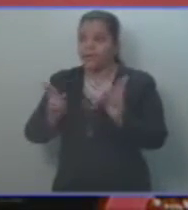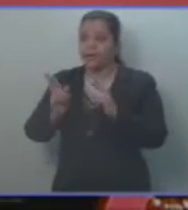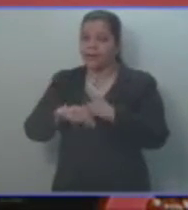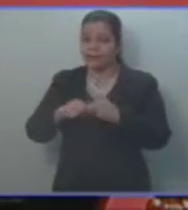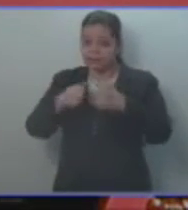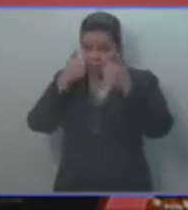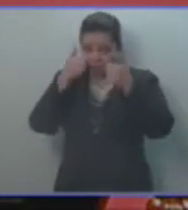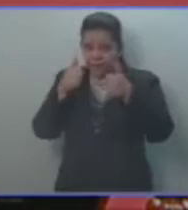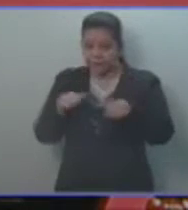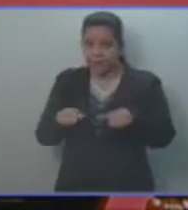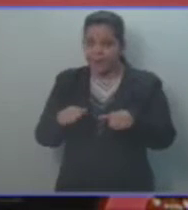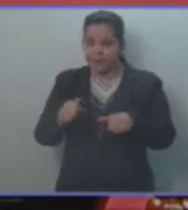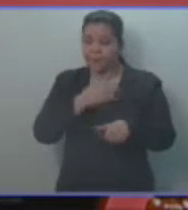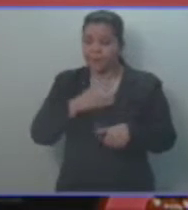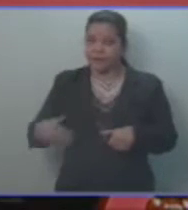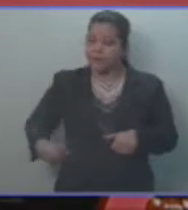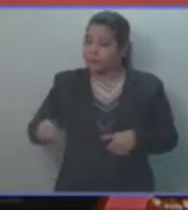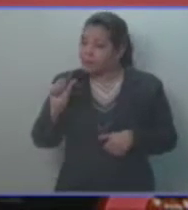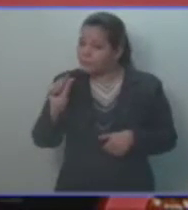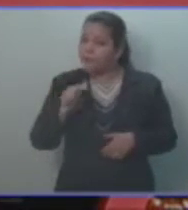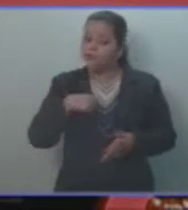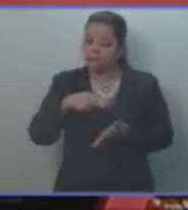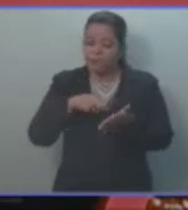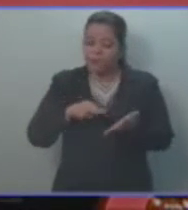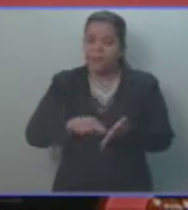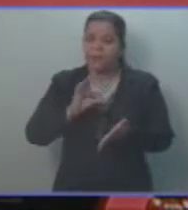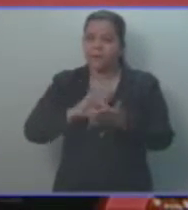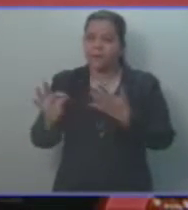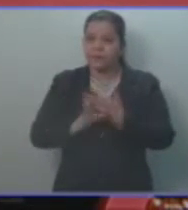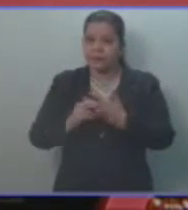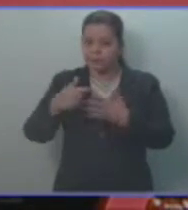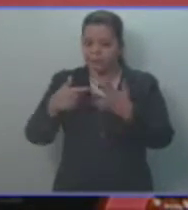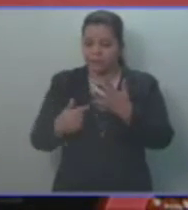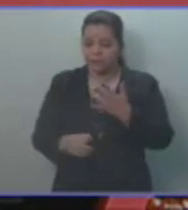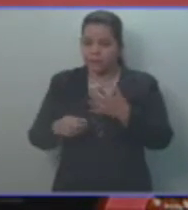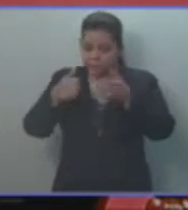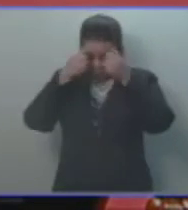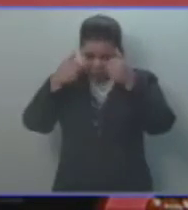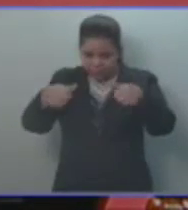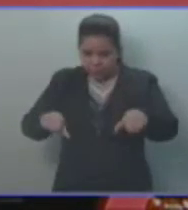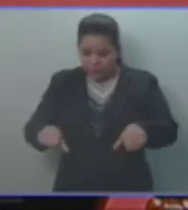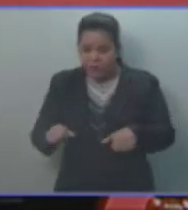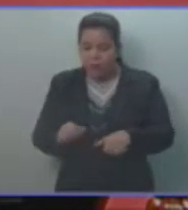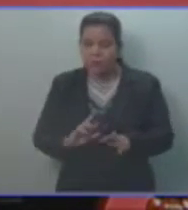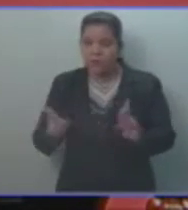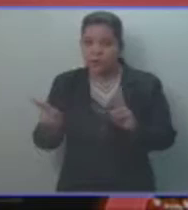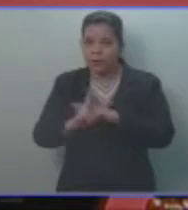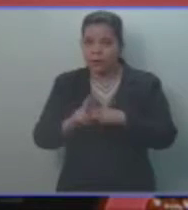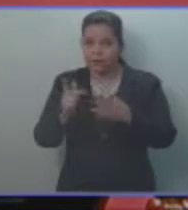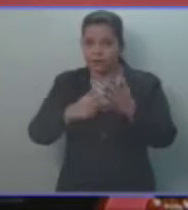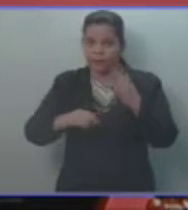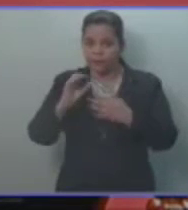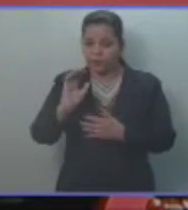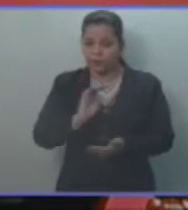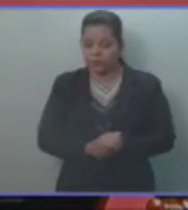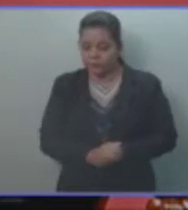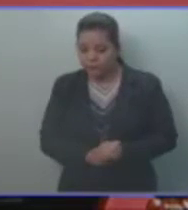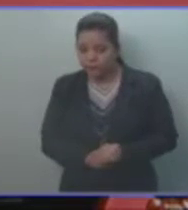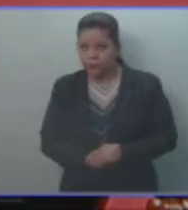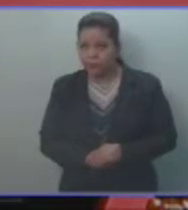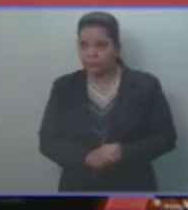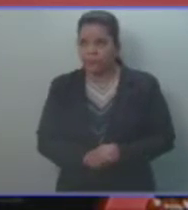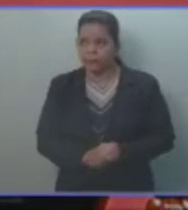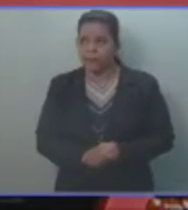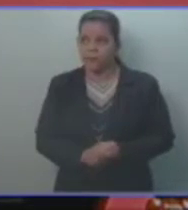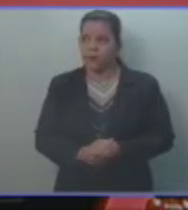Y con la venia del presidente, procedo a la lectura del acuerdo de reforma constitucional.